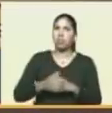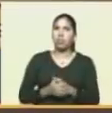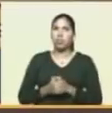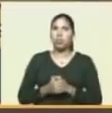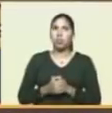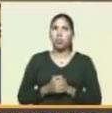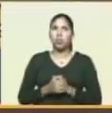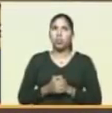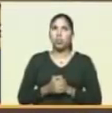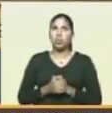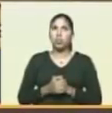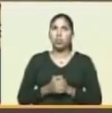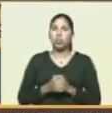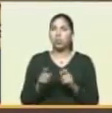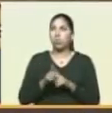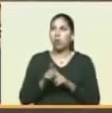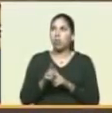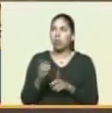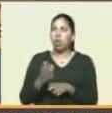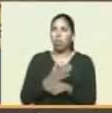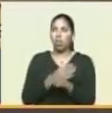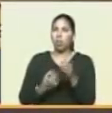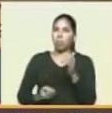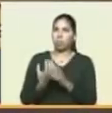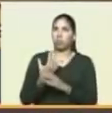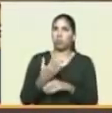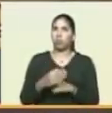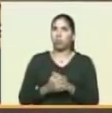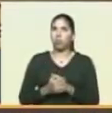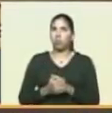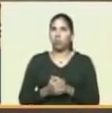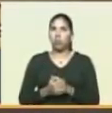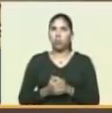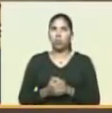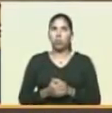antítesis de la agenda que el gobierno del presidente Caldera proponía,